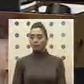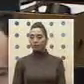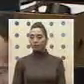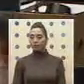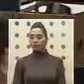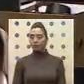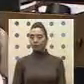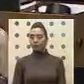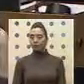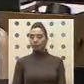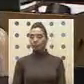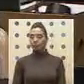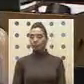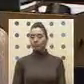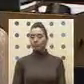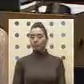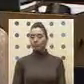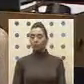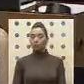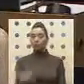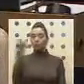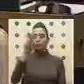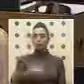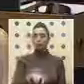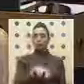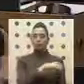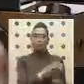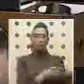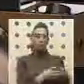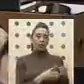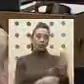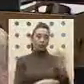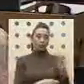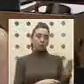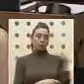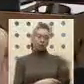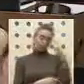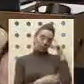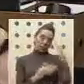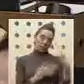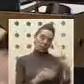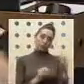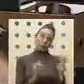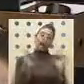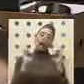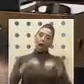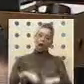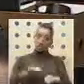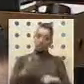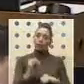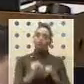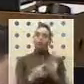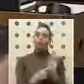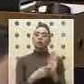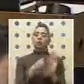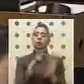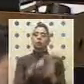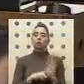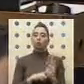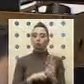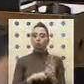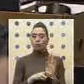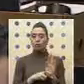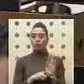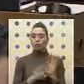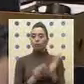voy a reiterar la decisión del Partido Socialista de aprobar este proyecto para